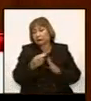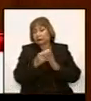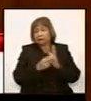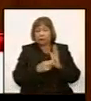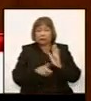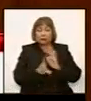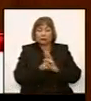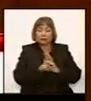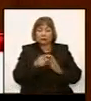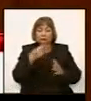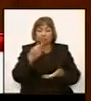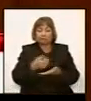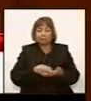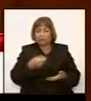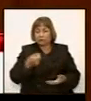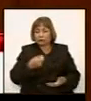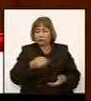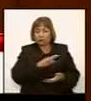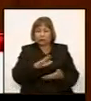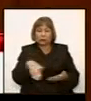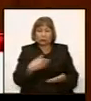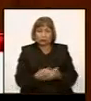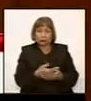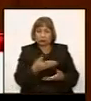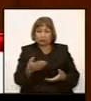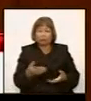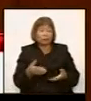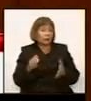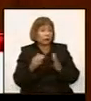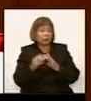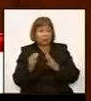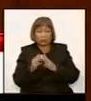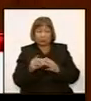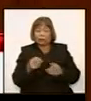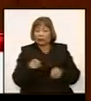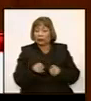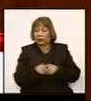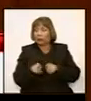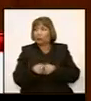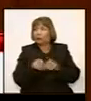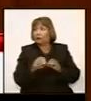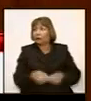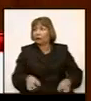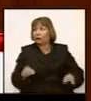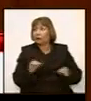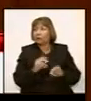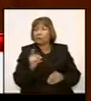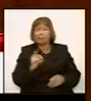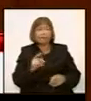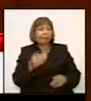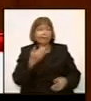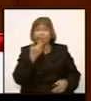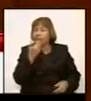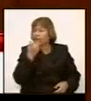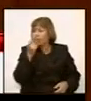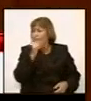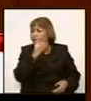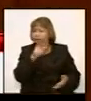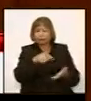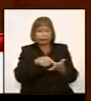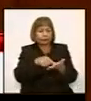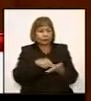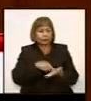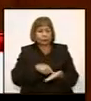presidente, es ganancia por todos lados. Además, lo más importante, nadie está obligando